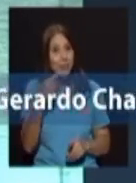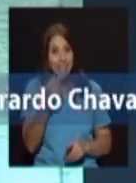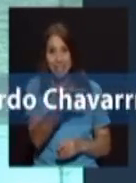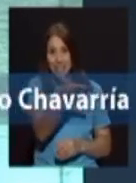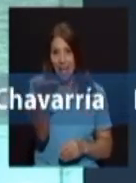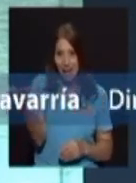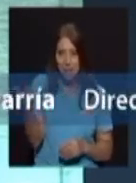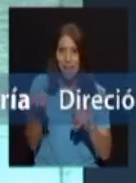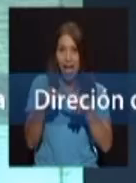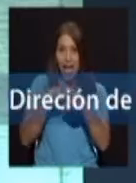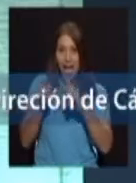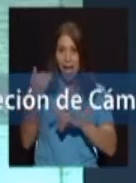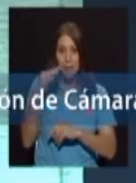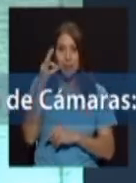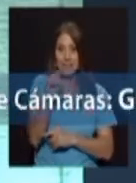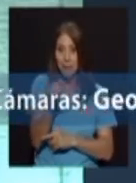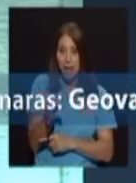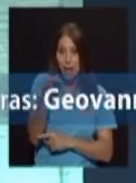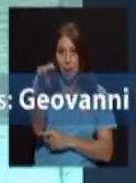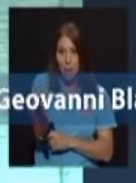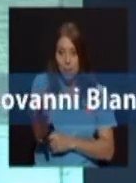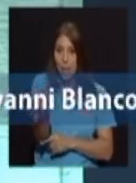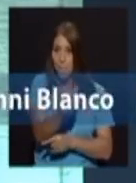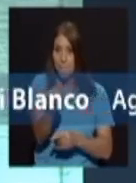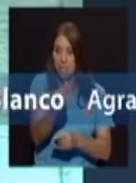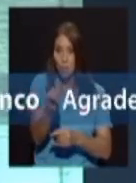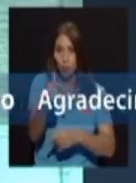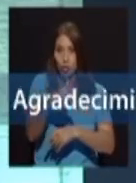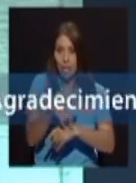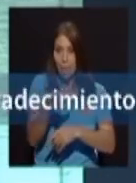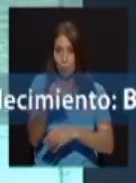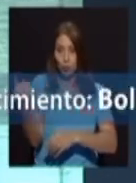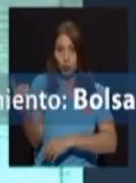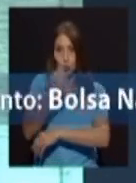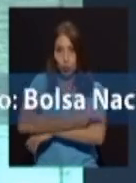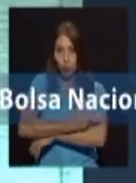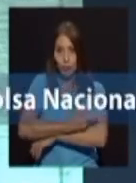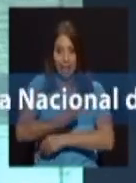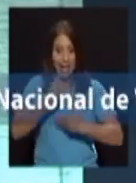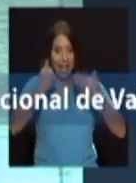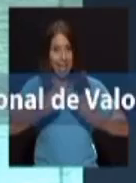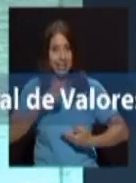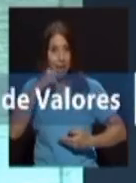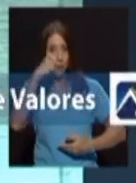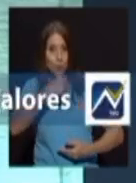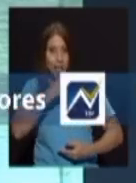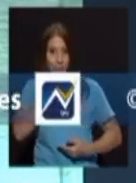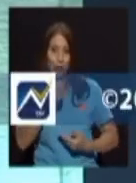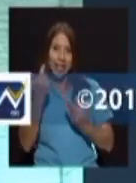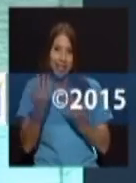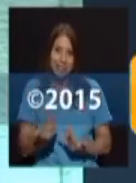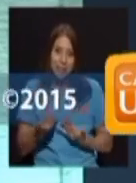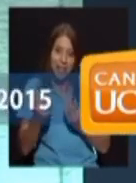amigas y amigos que la próxima semana en los mismos tiempos y circunstancias este adulto mayor espera